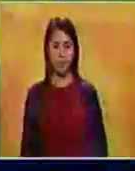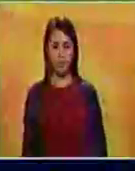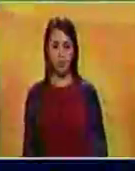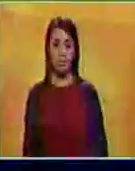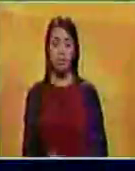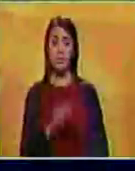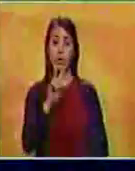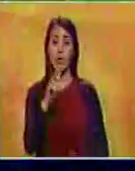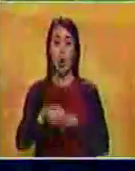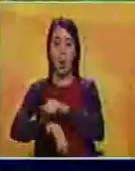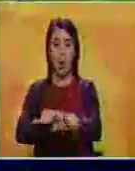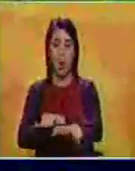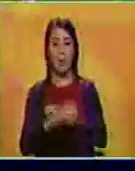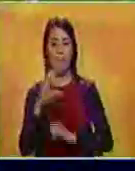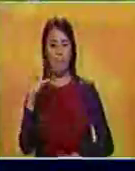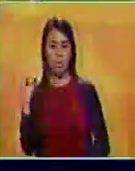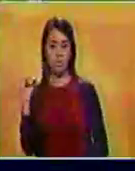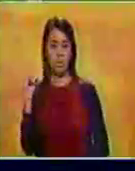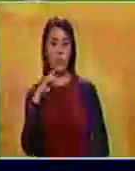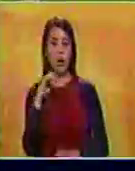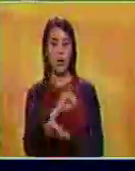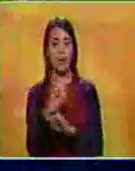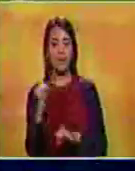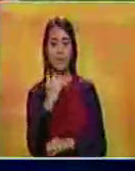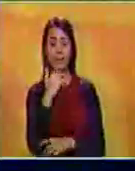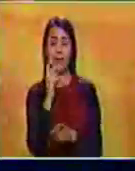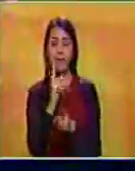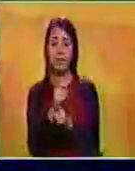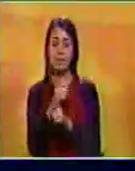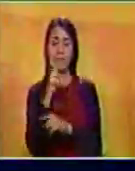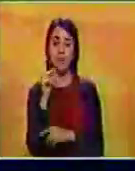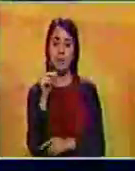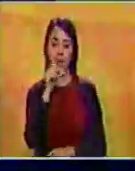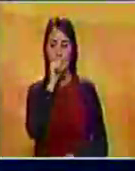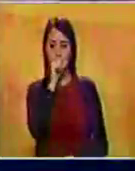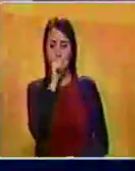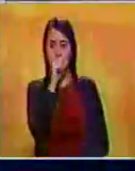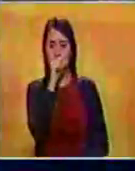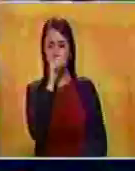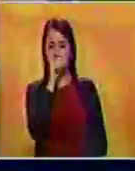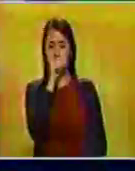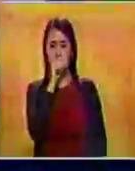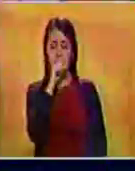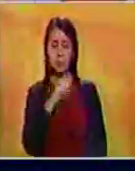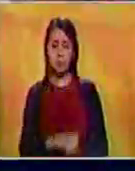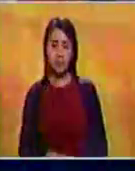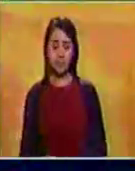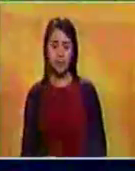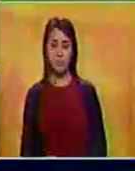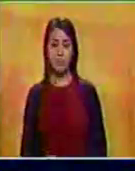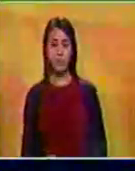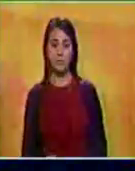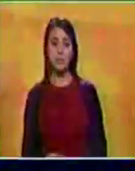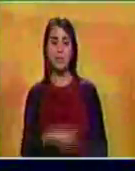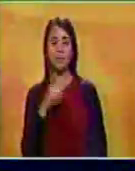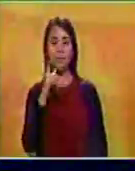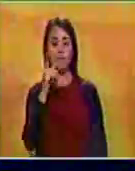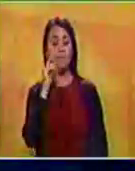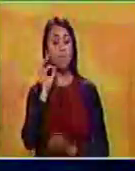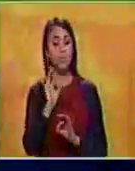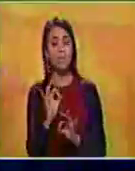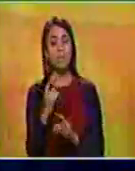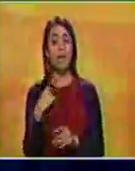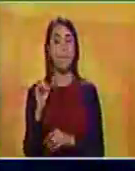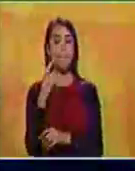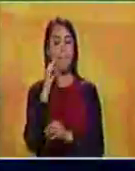Palace 2-0 en el cierre de la segunda fecha de la Premier. James Milner adelantó al cuadro red en el final de la